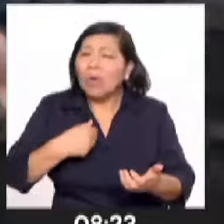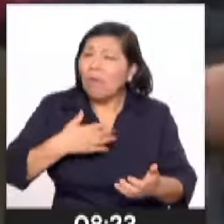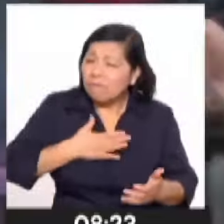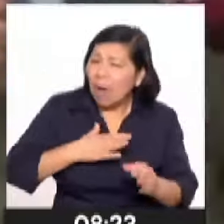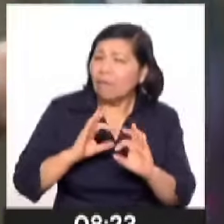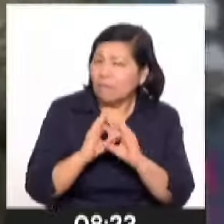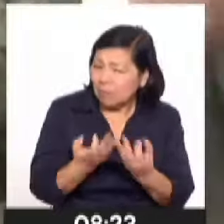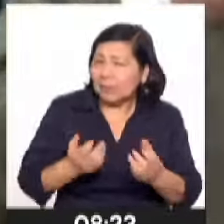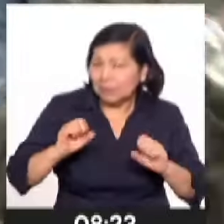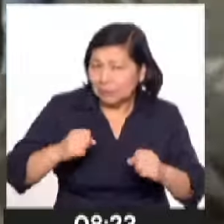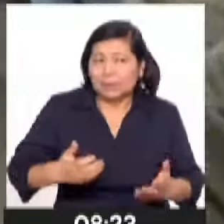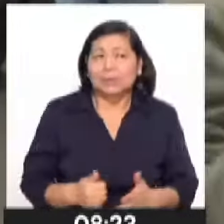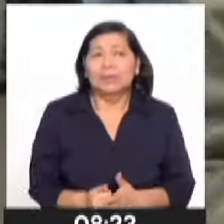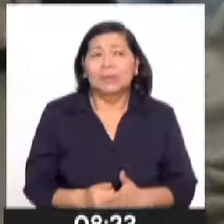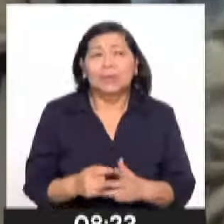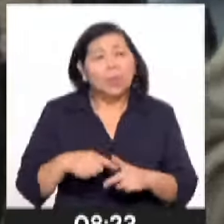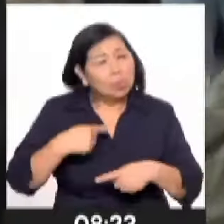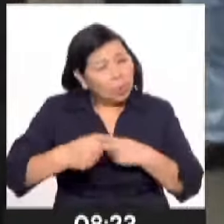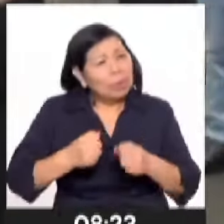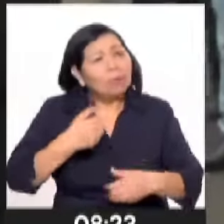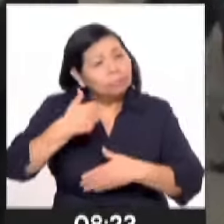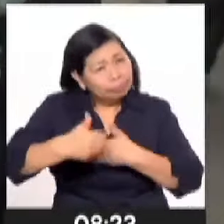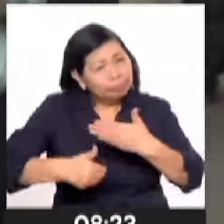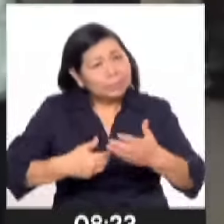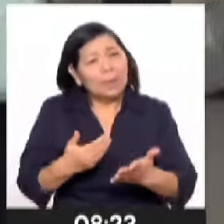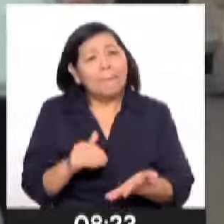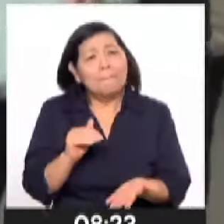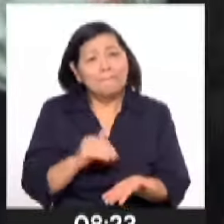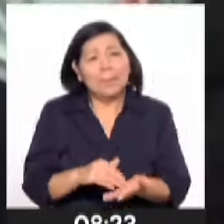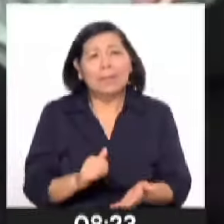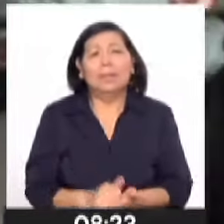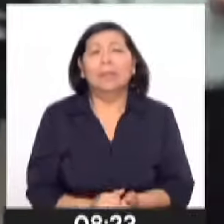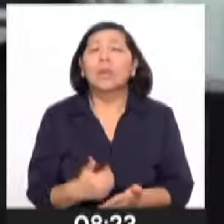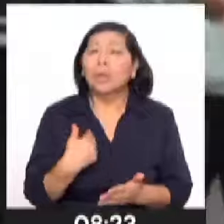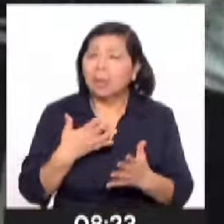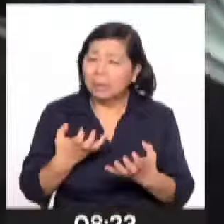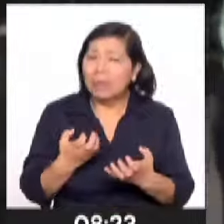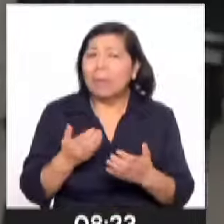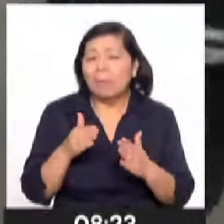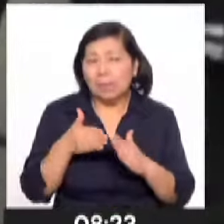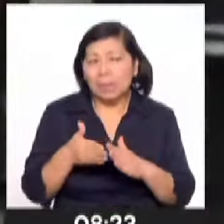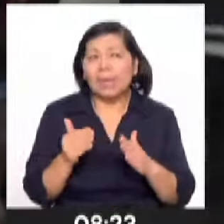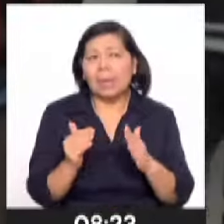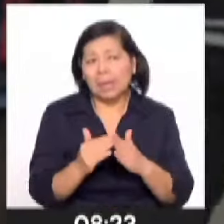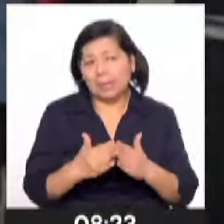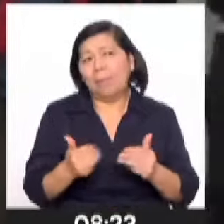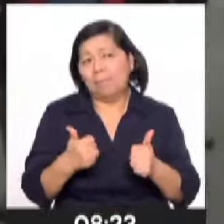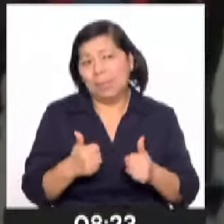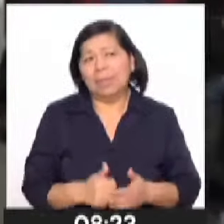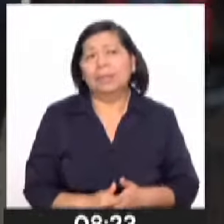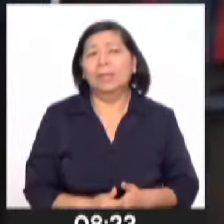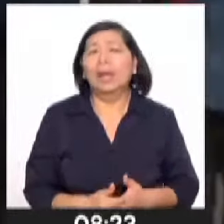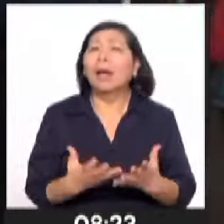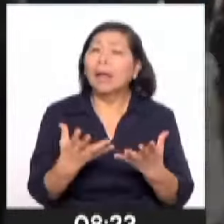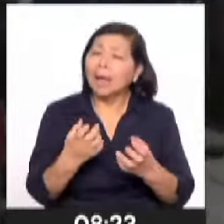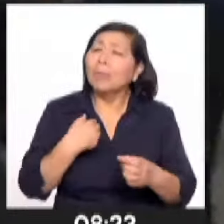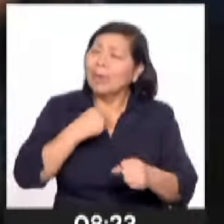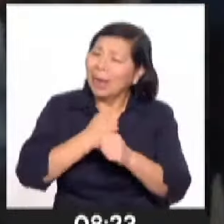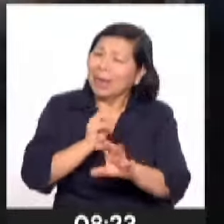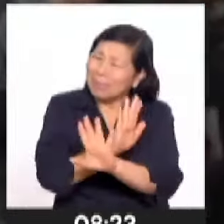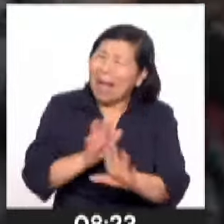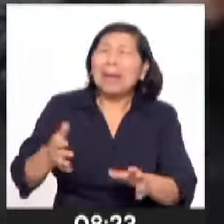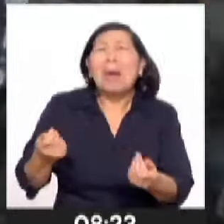que verdaderamente que salimos día a día adelante, porque queremos llevar algo a nuestro hogar. Muy claro lo que dice. Queremos trabajar, basta